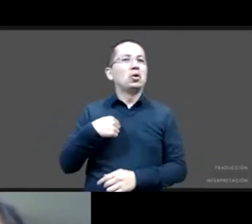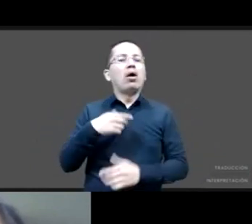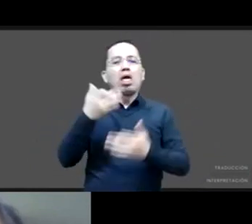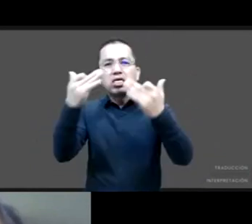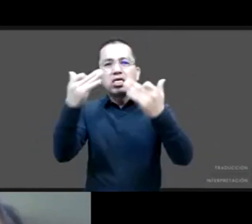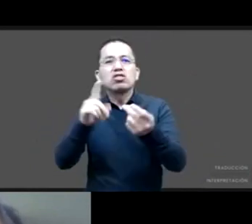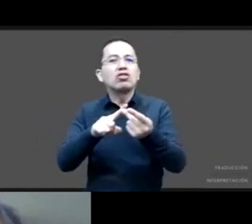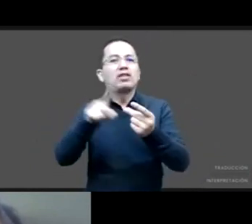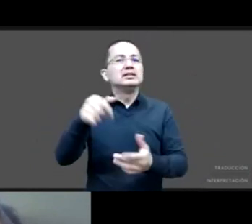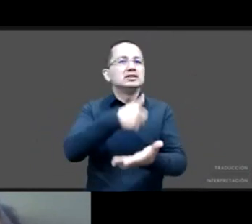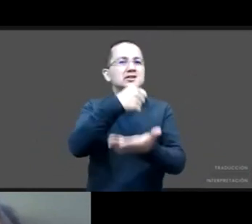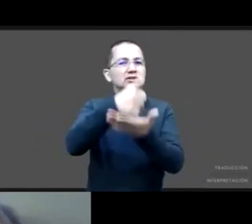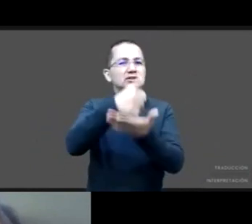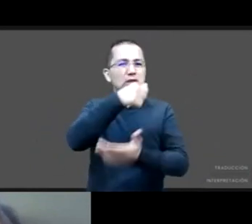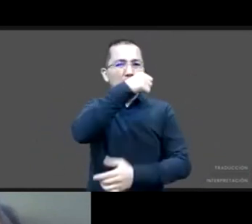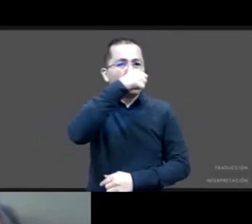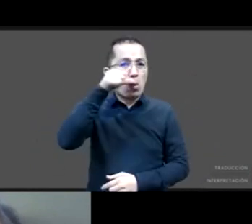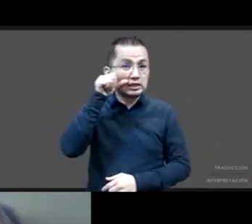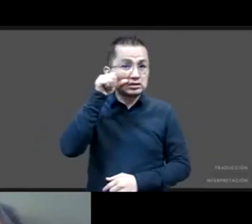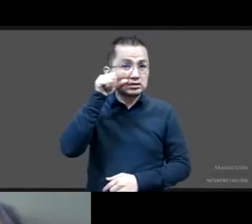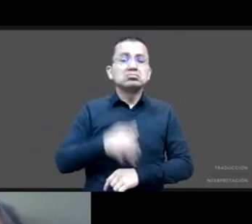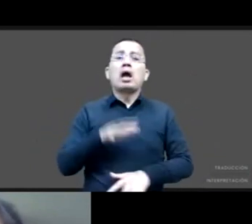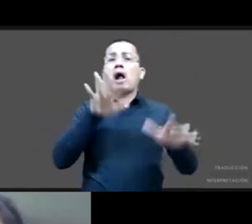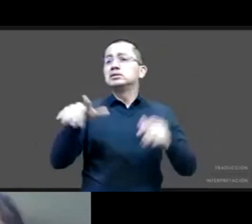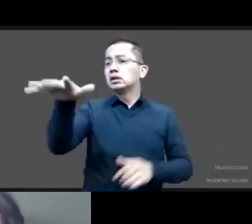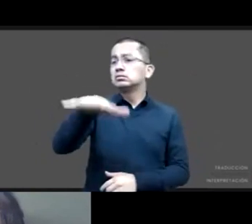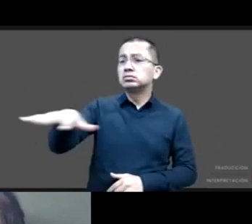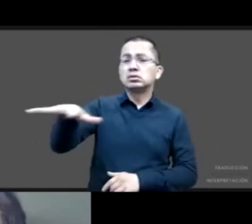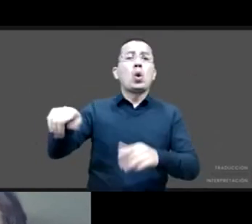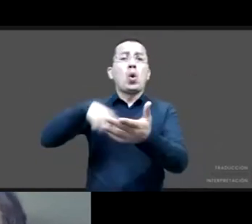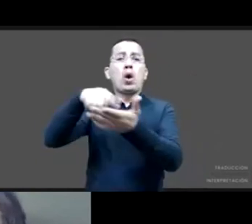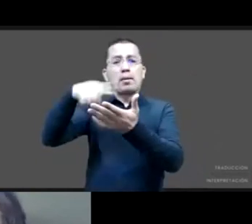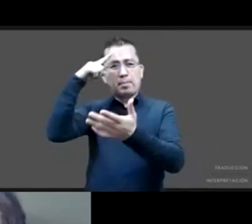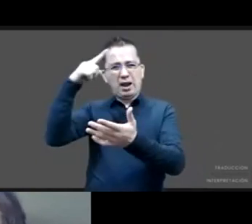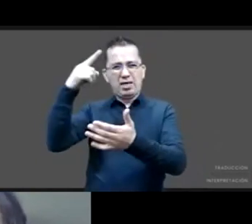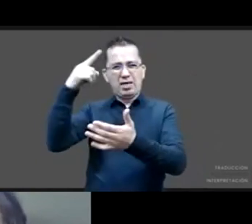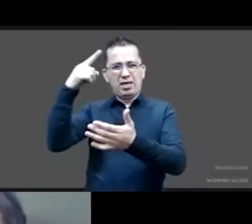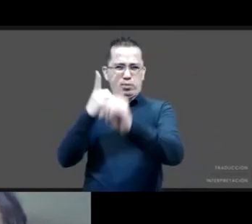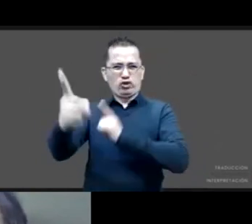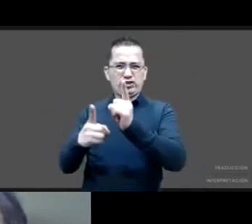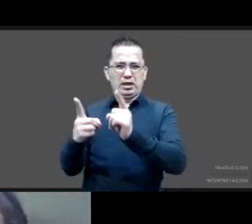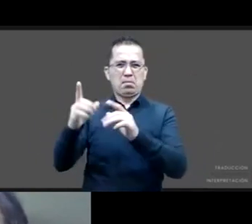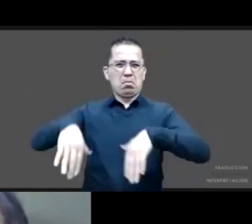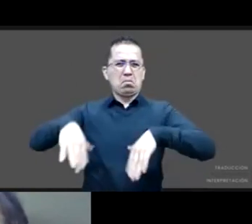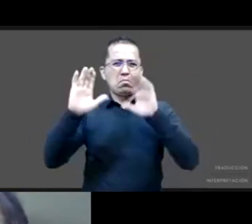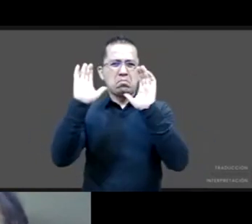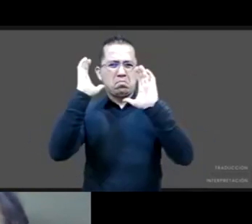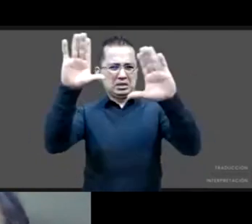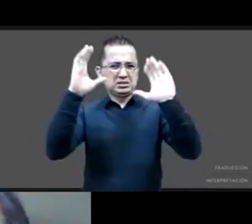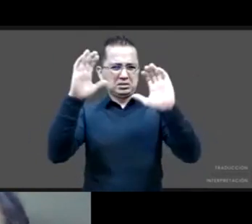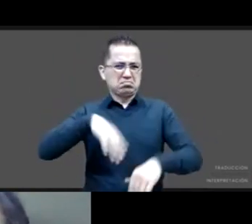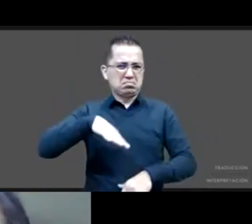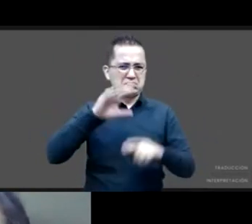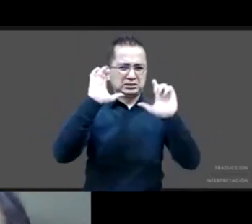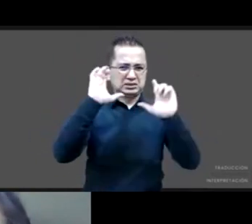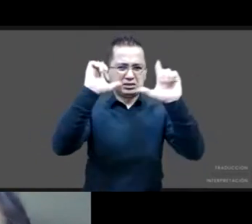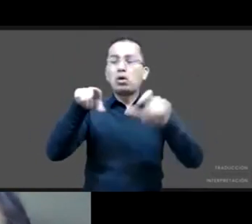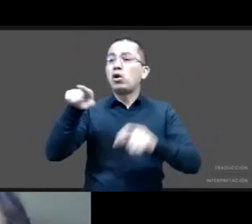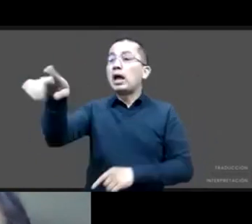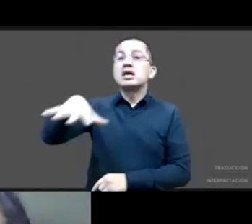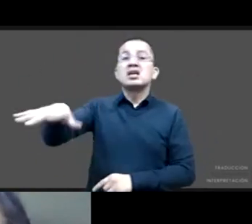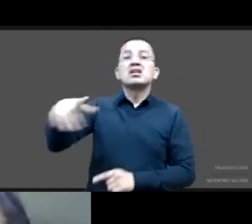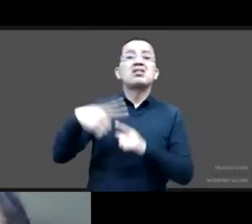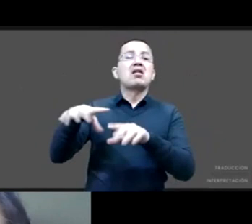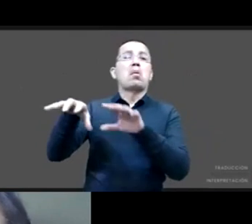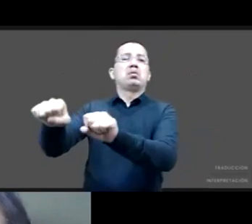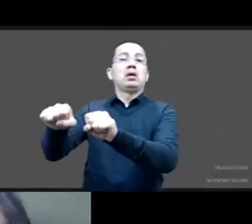organizaciones que van a la cancha en donde el cártel tiene ahí a la cancha deportiva a la cancha deportiva de básquet donde tienen el cártel dominado a